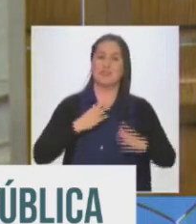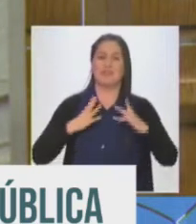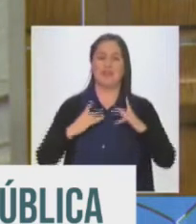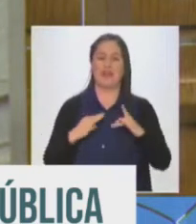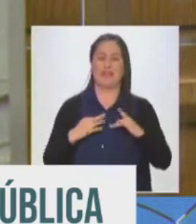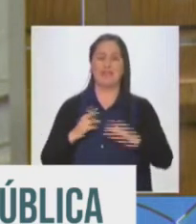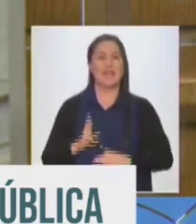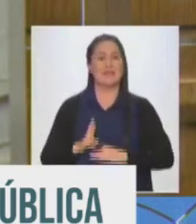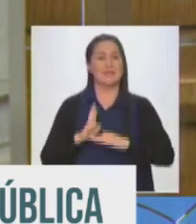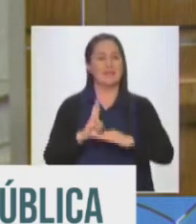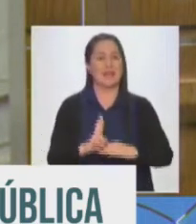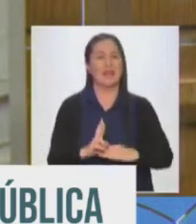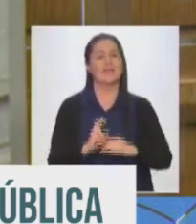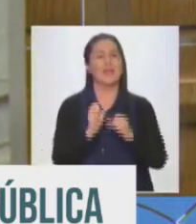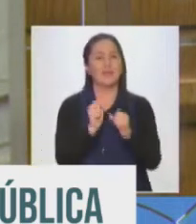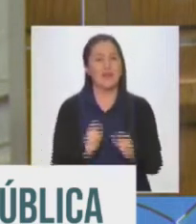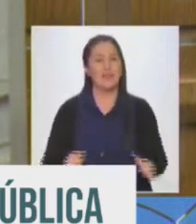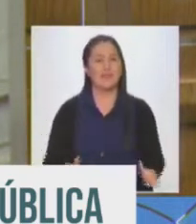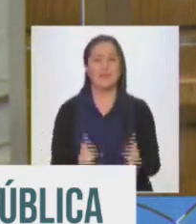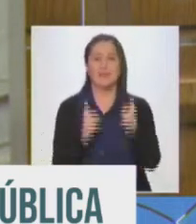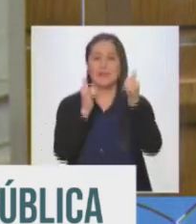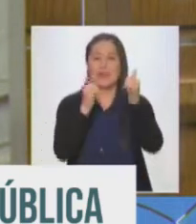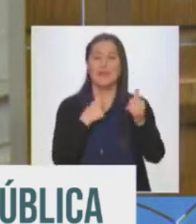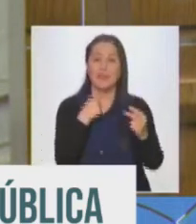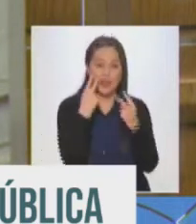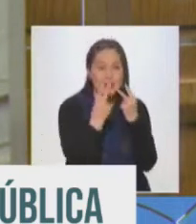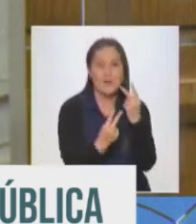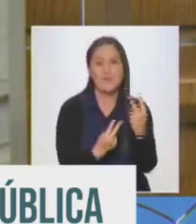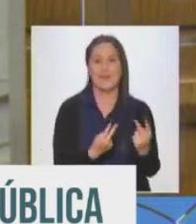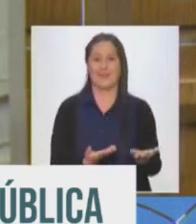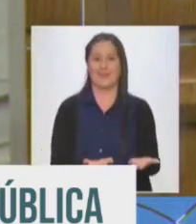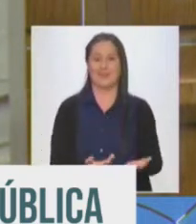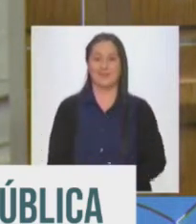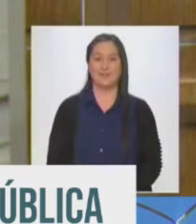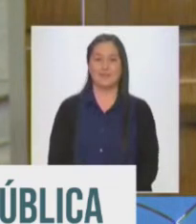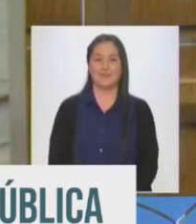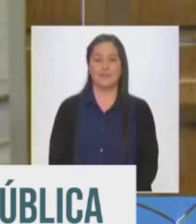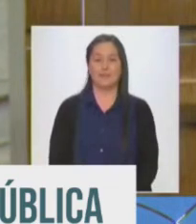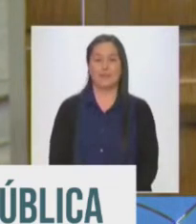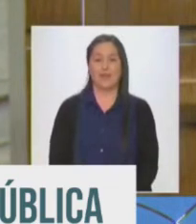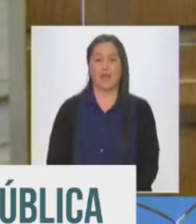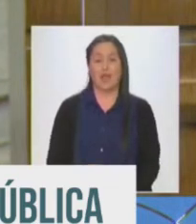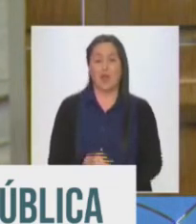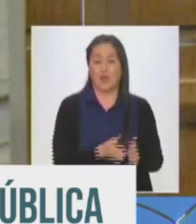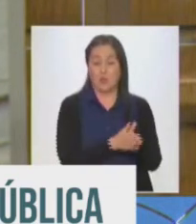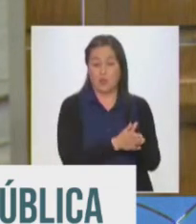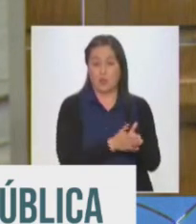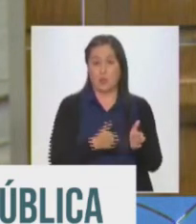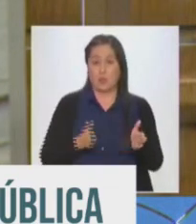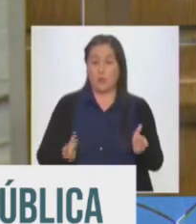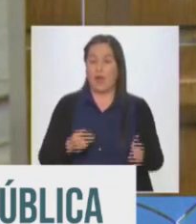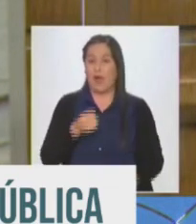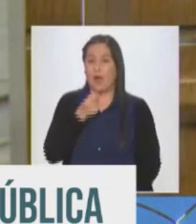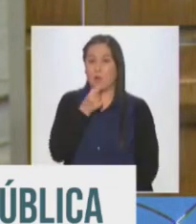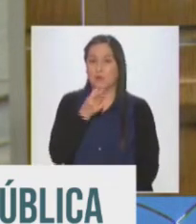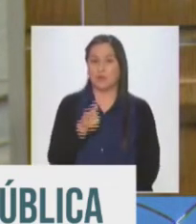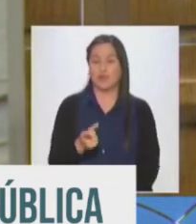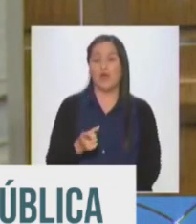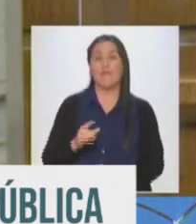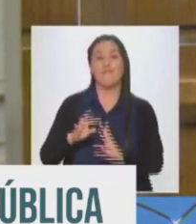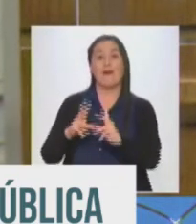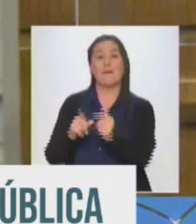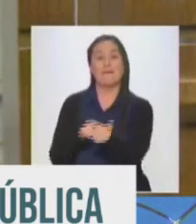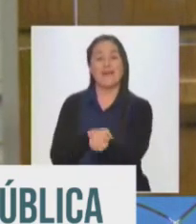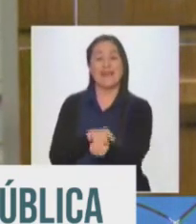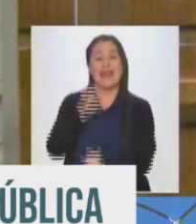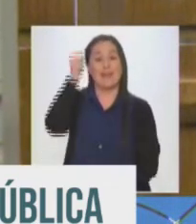naturaleza que he podido disfrutar con mis ojos. Pero durante la acusación quedó acreditado que la familia del presidente